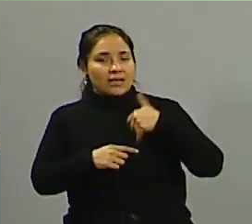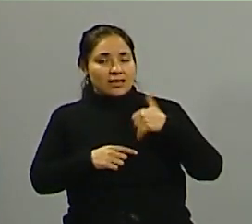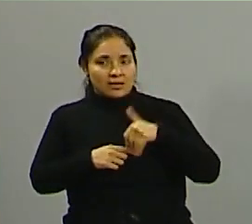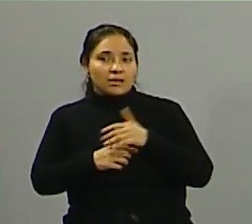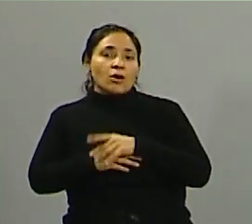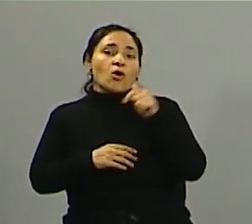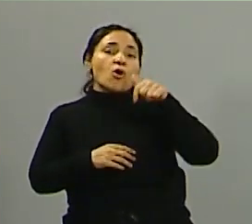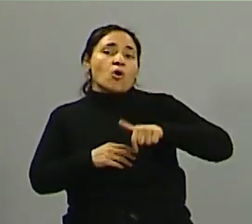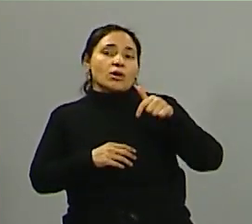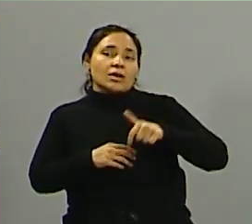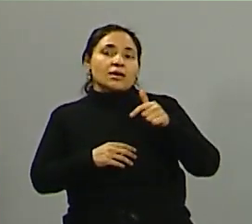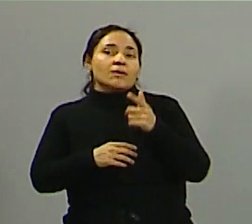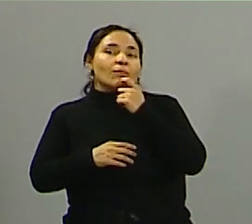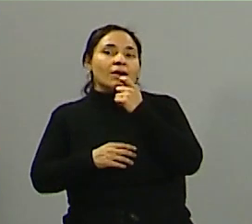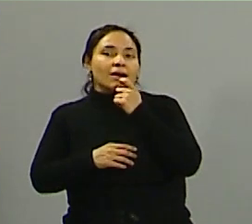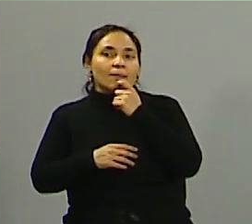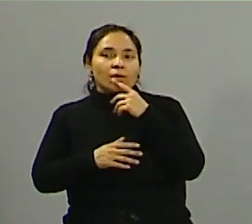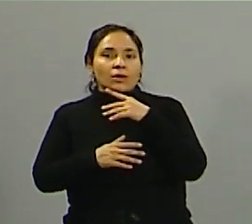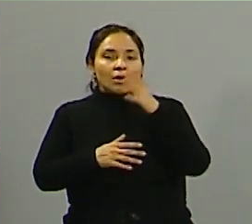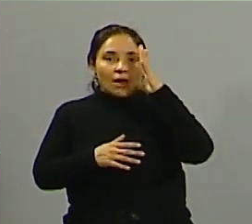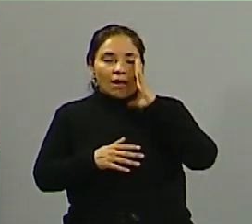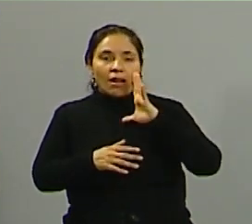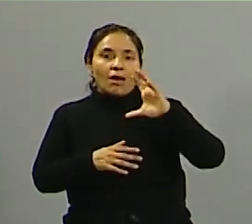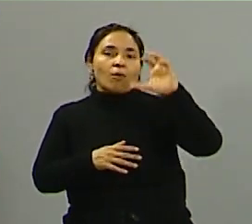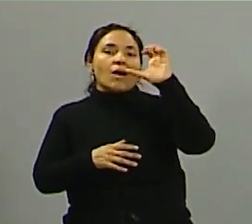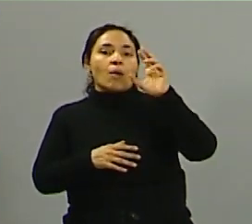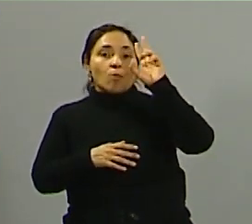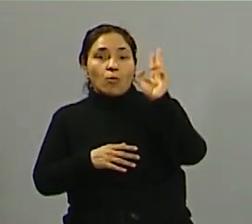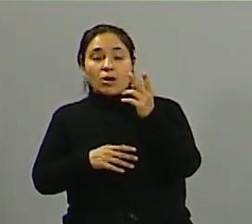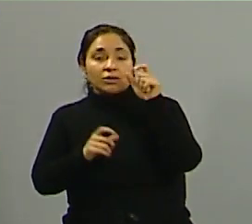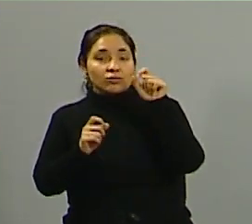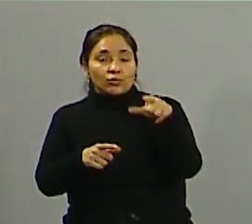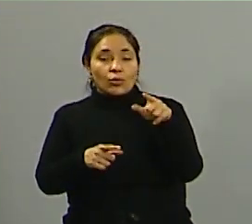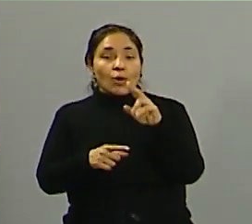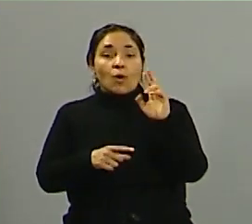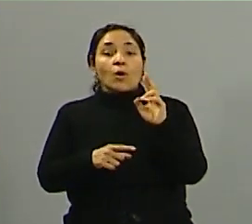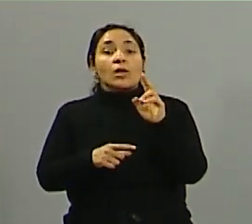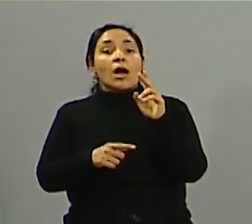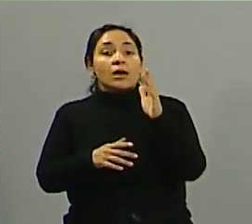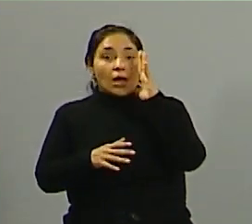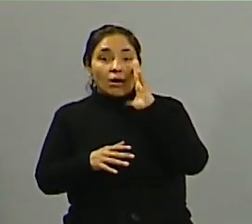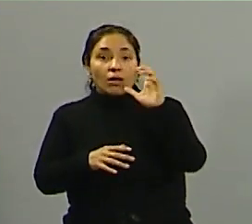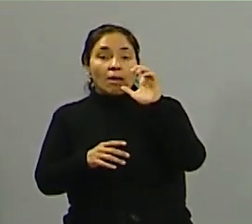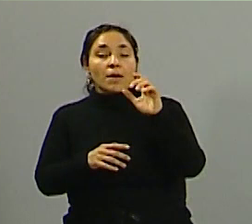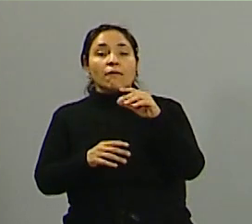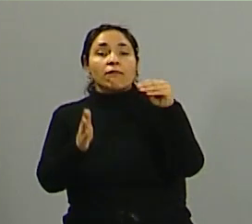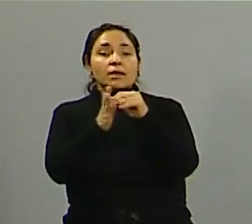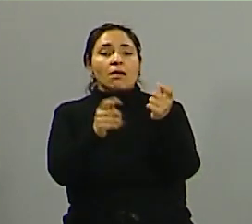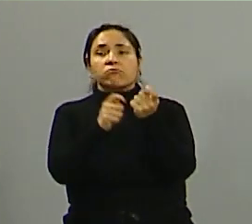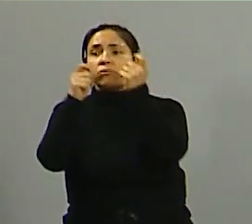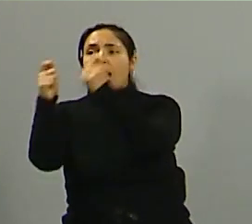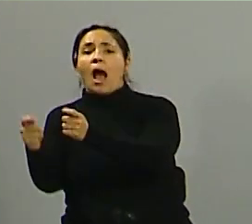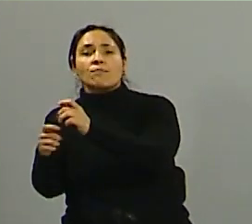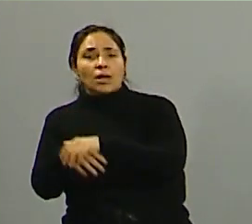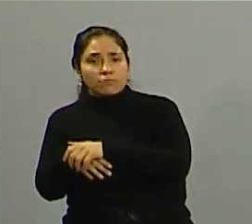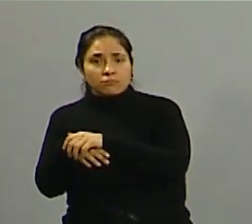hoy trasladamos un feriado en el cual se conmemora su muerte, un año más de su muerte, y en otras partes hacen grandes ceremonias